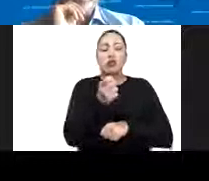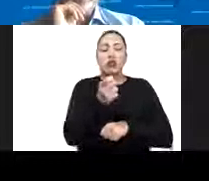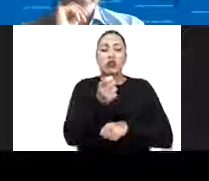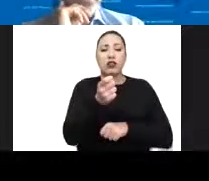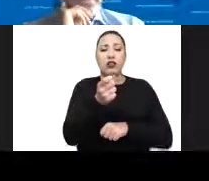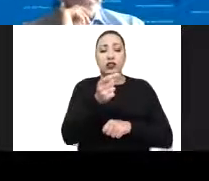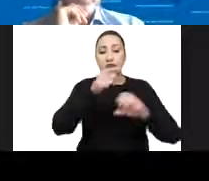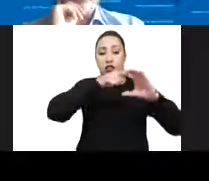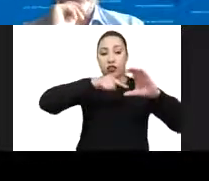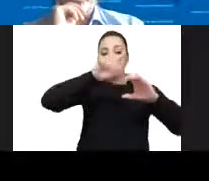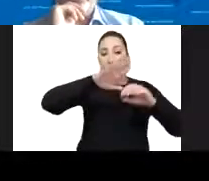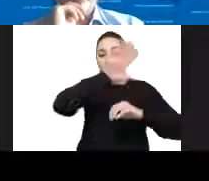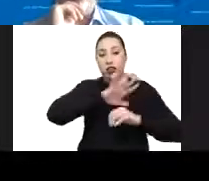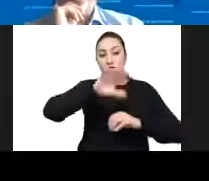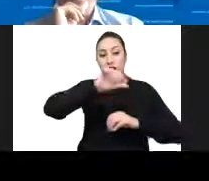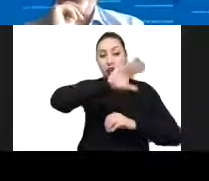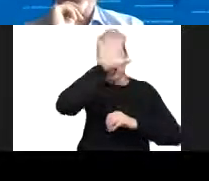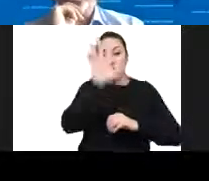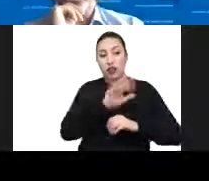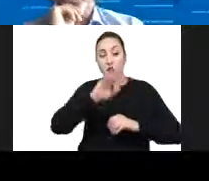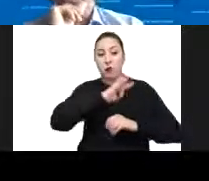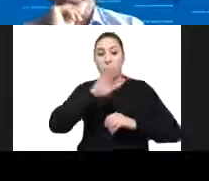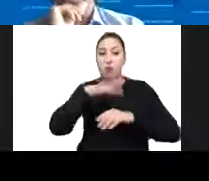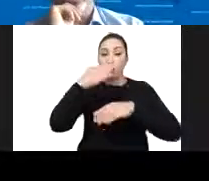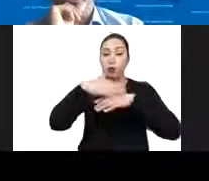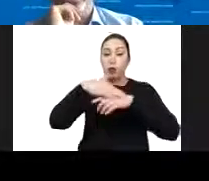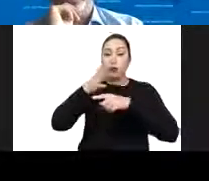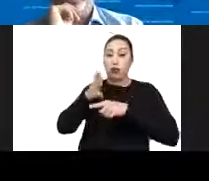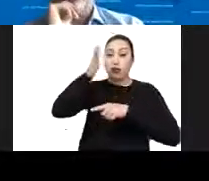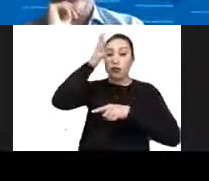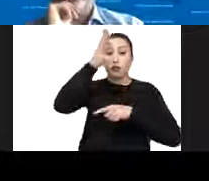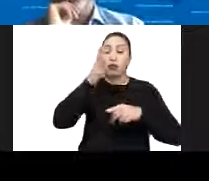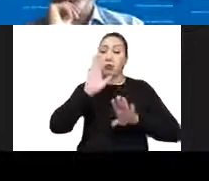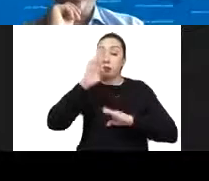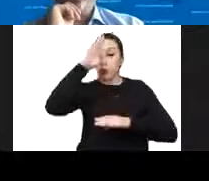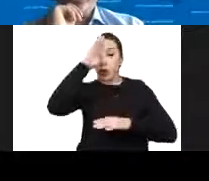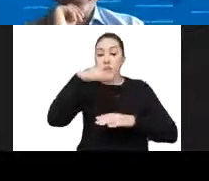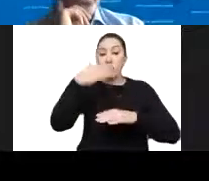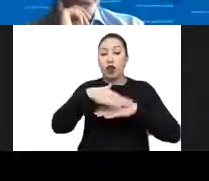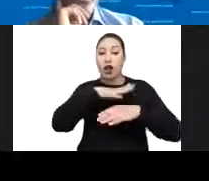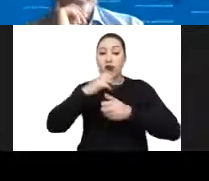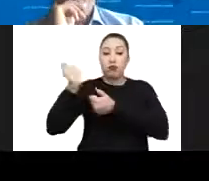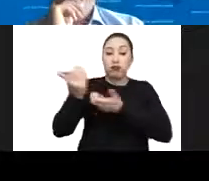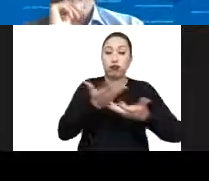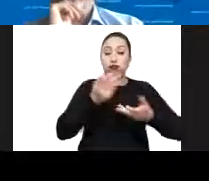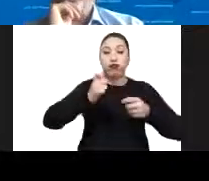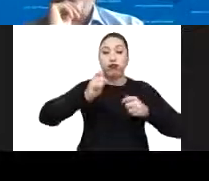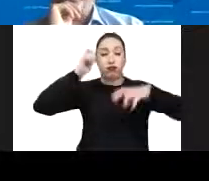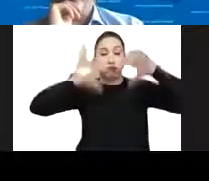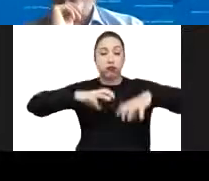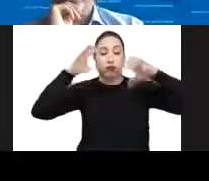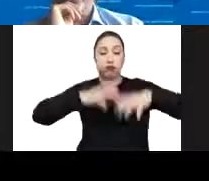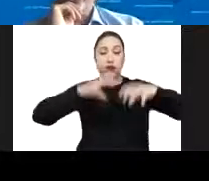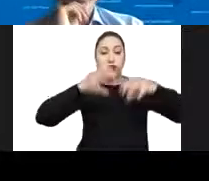esta parte de África va a recibir más lluvia en el futuro, eso es lo que se pronostica. Sin embargo, el modelo de la derecha nos dice que va a recibir